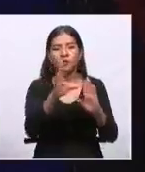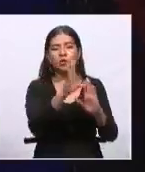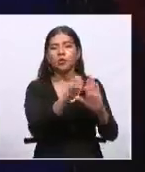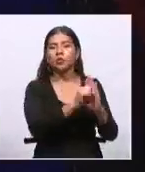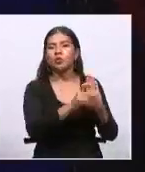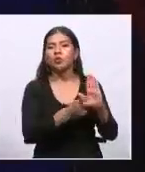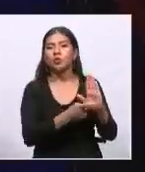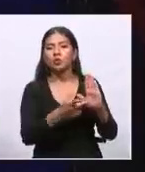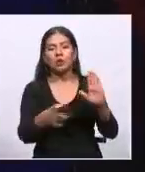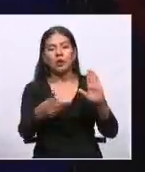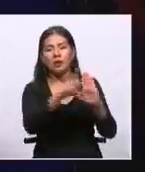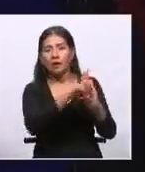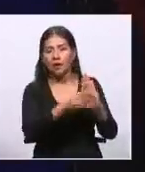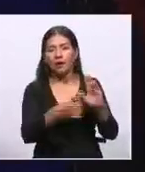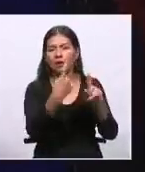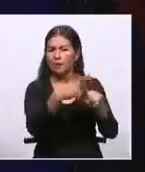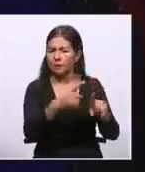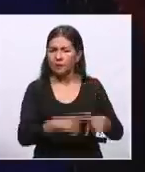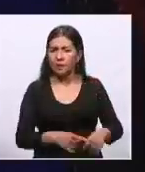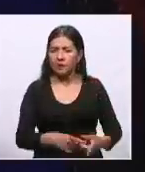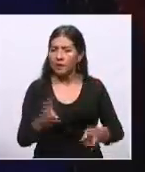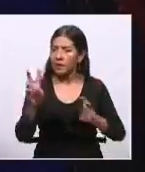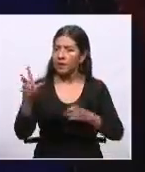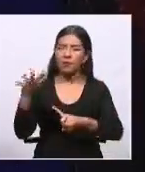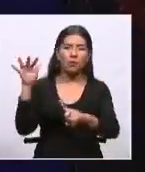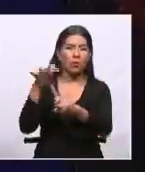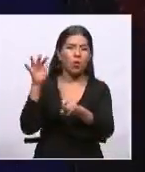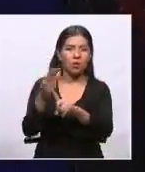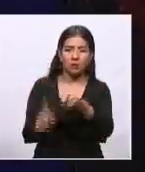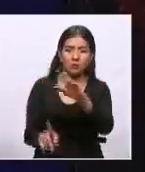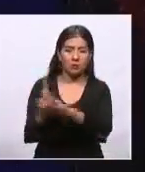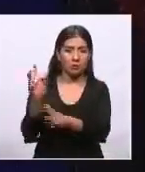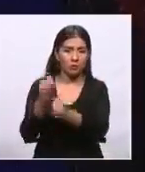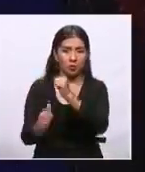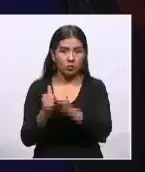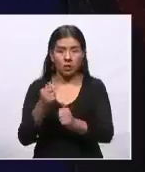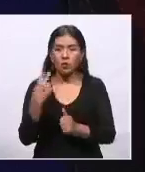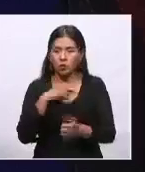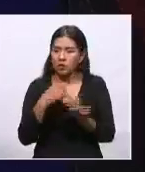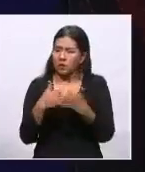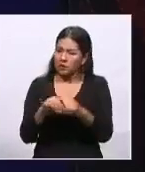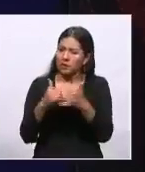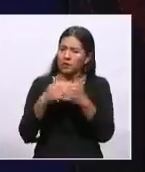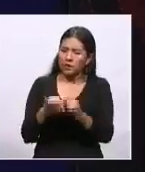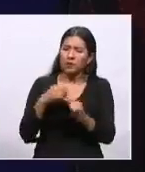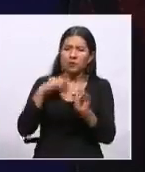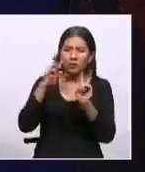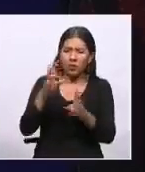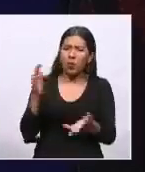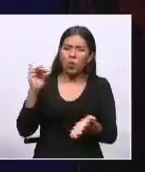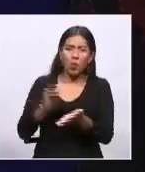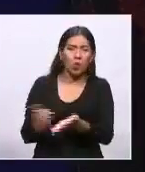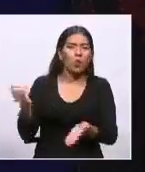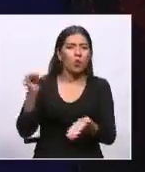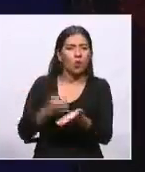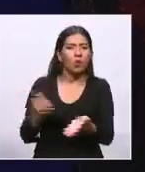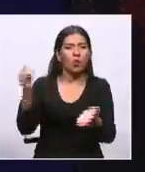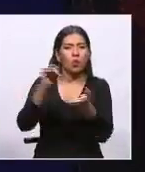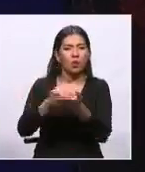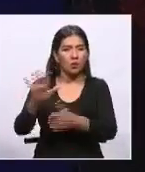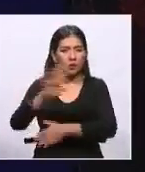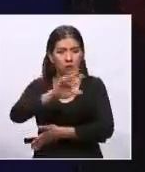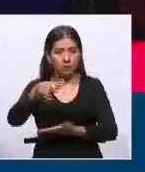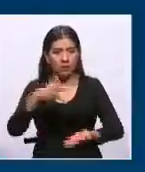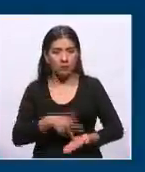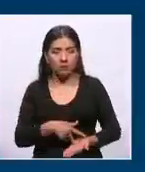Constitución, las leyes vigentes y que esos hechos de violencia que hemos visto, que estamos viendo de manera permanente en el Plan 3000,